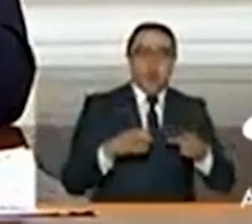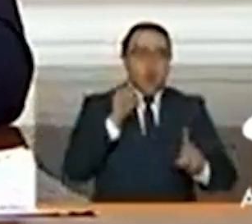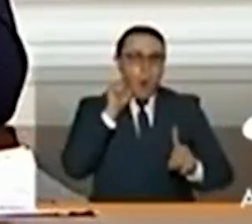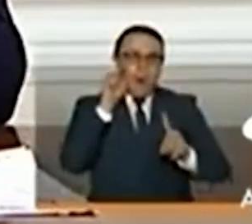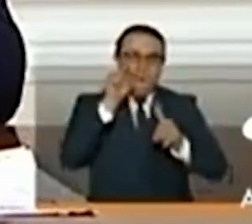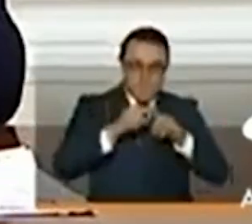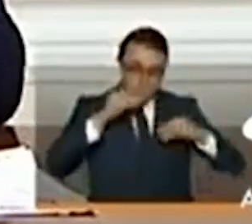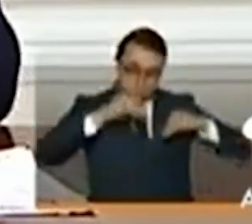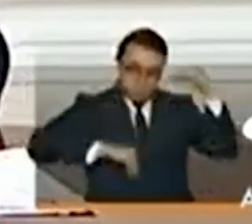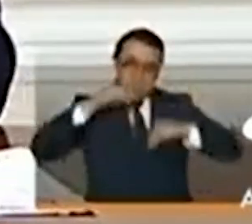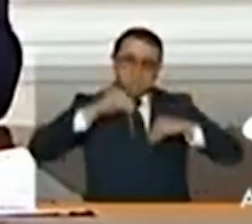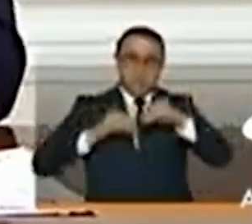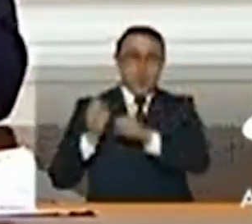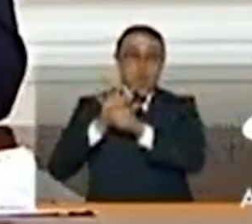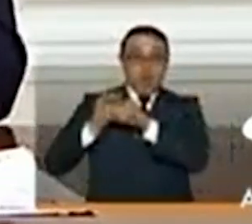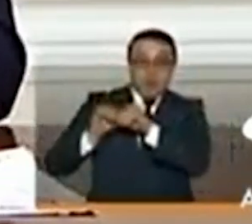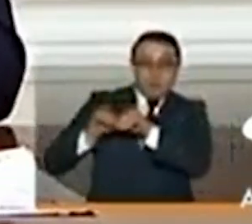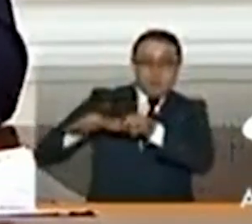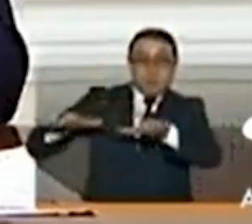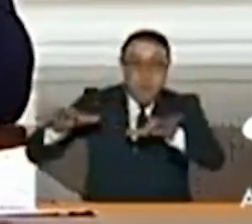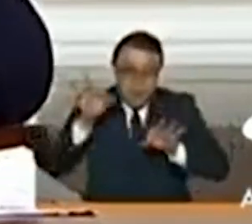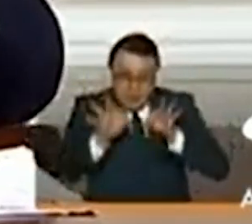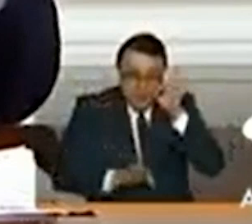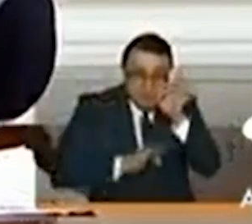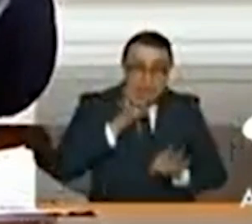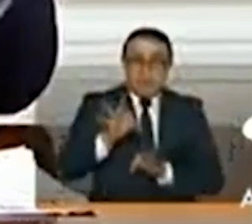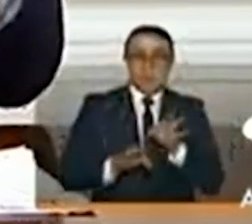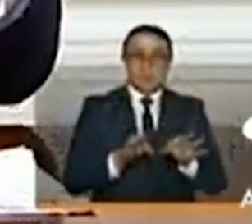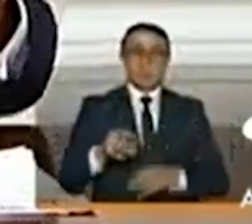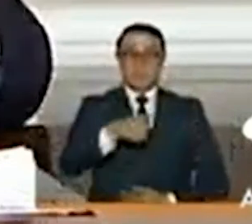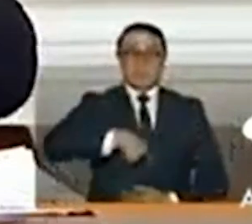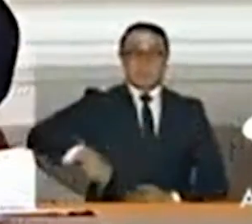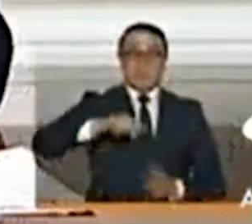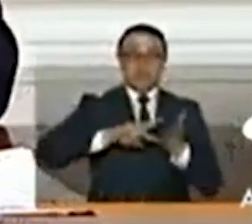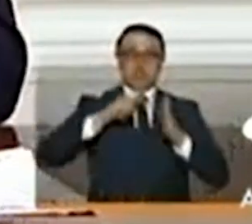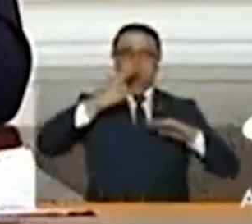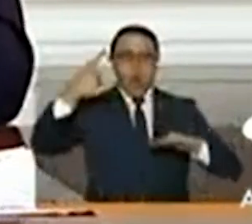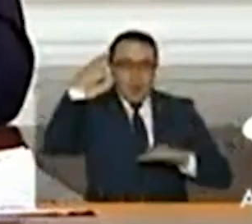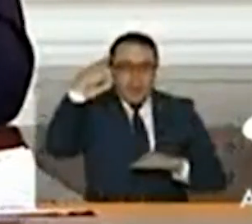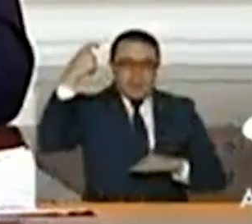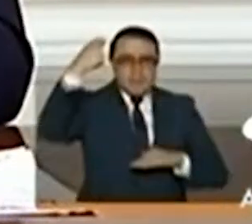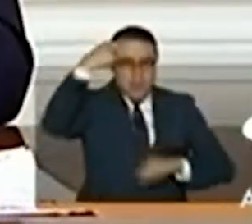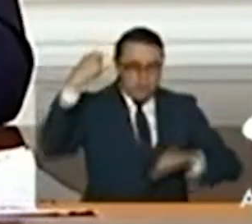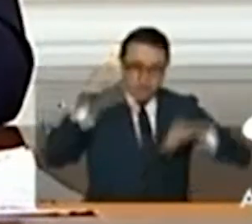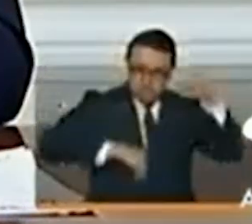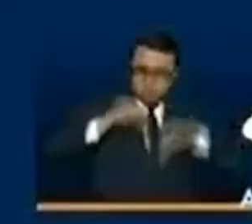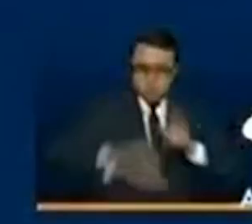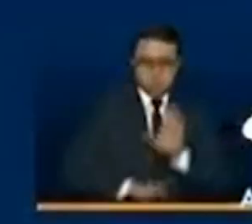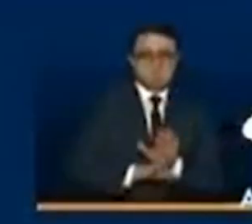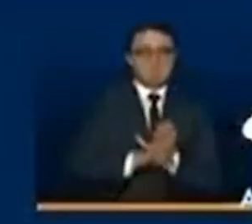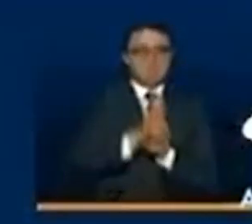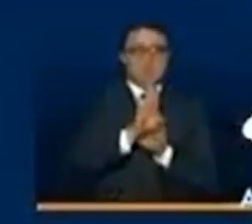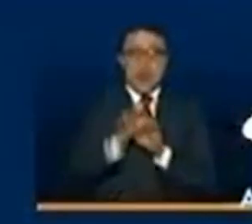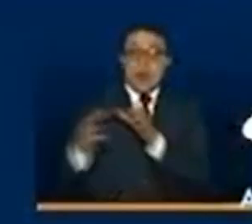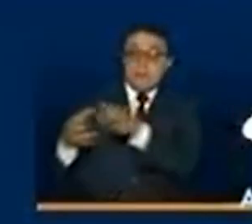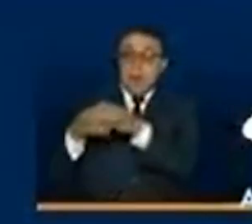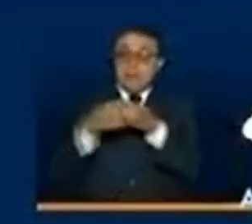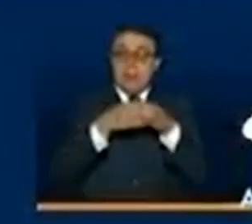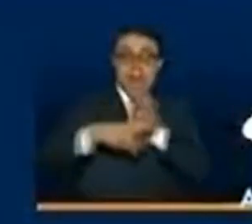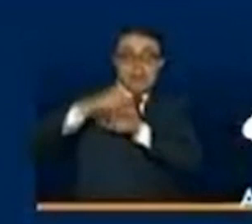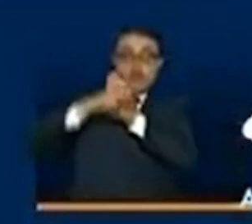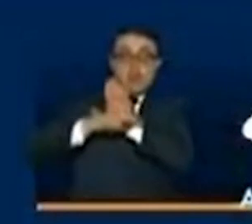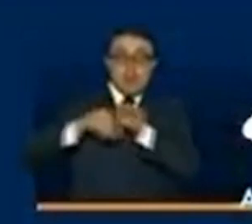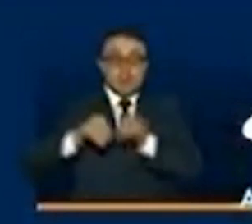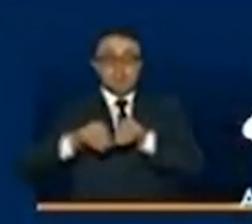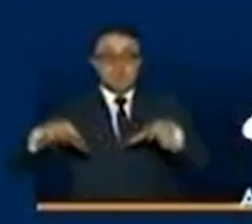la Preparación de Pandemias, que desarrolló muchos retos tecnológicos, muchos retos en las agencias regulatorias para que